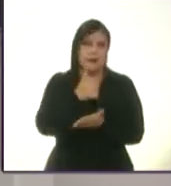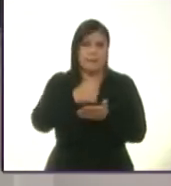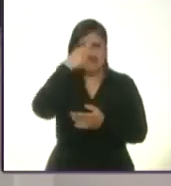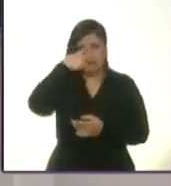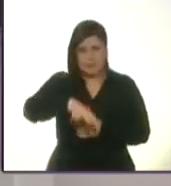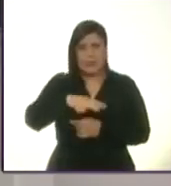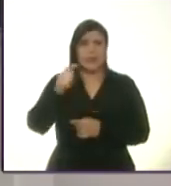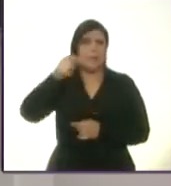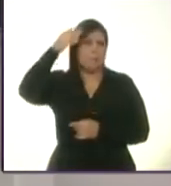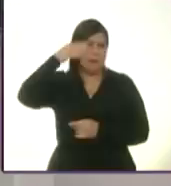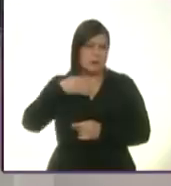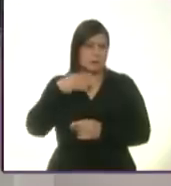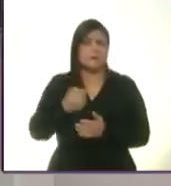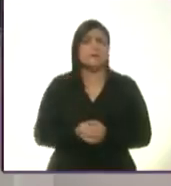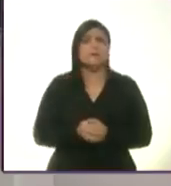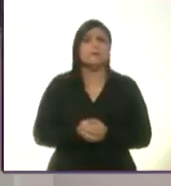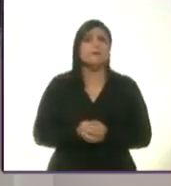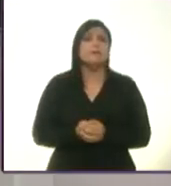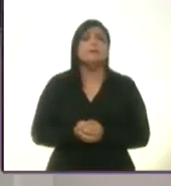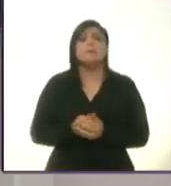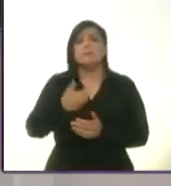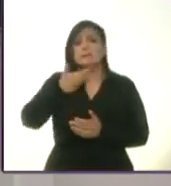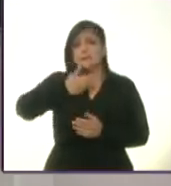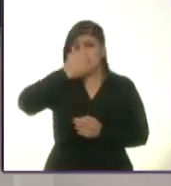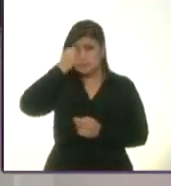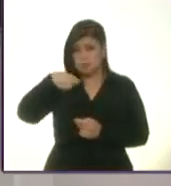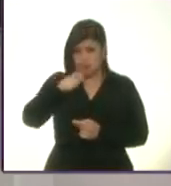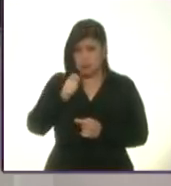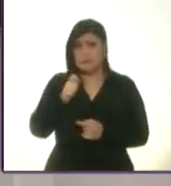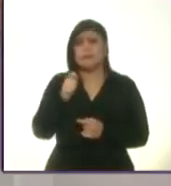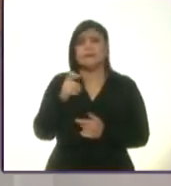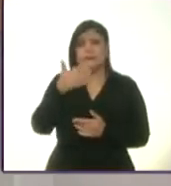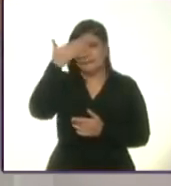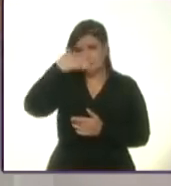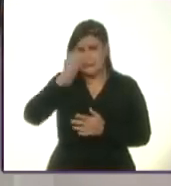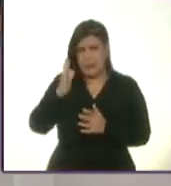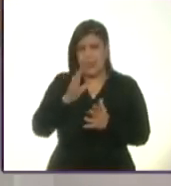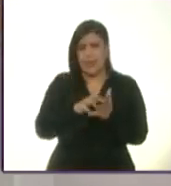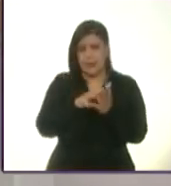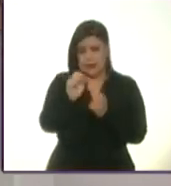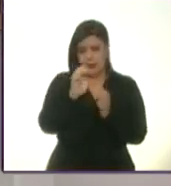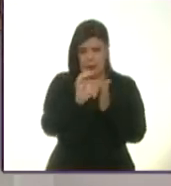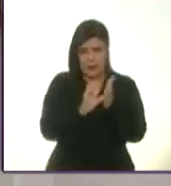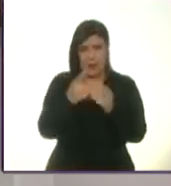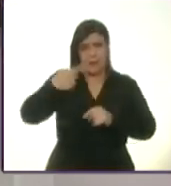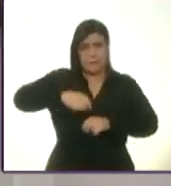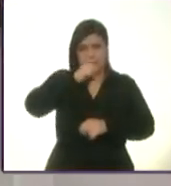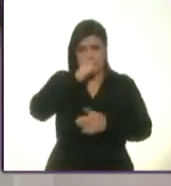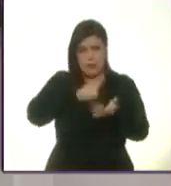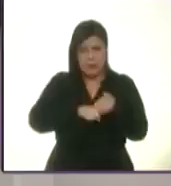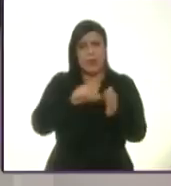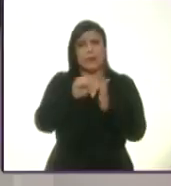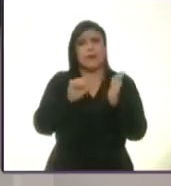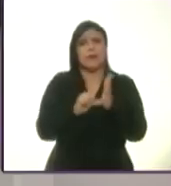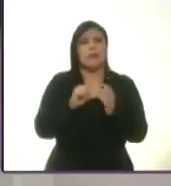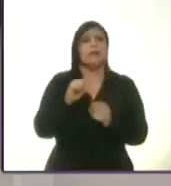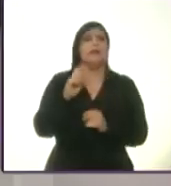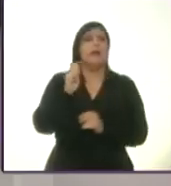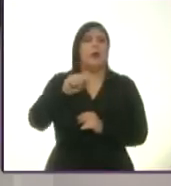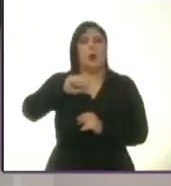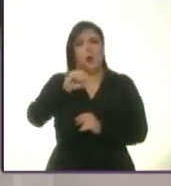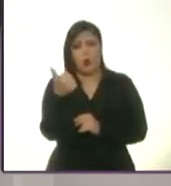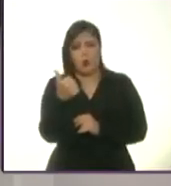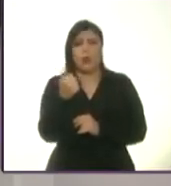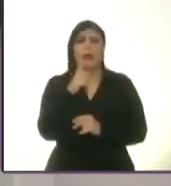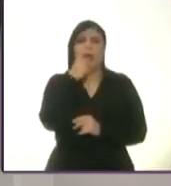alejandra barrales candidata como usted sabe la constitución mandata en su artículo décimo primero transitorio que